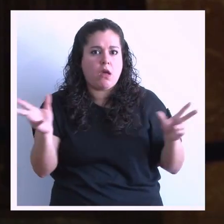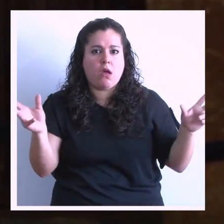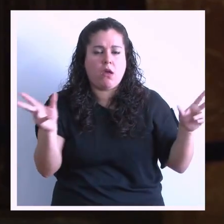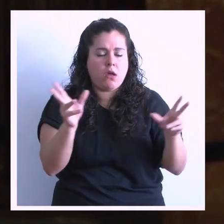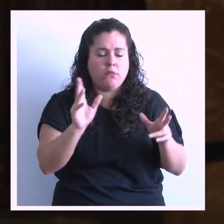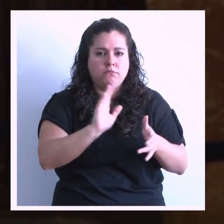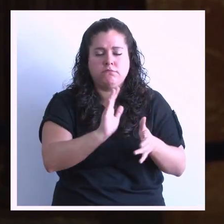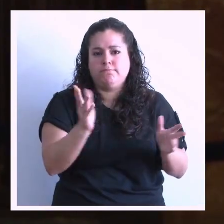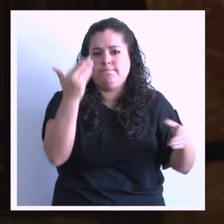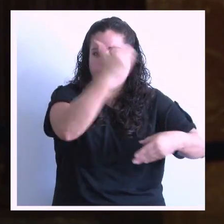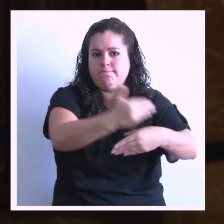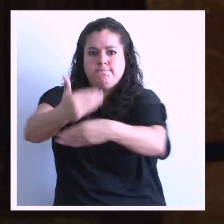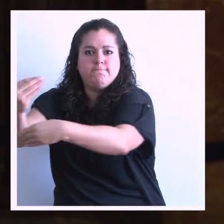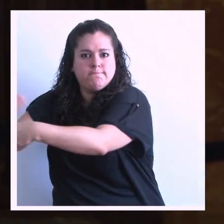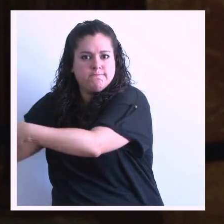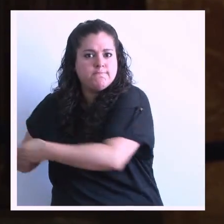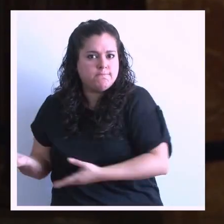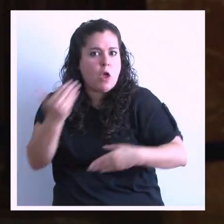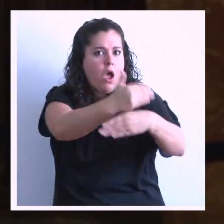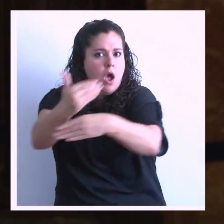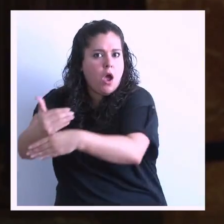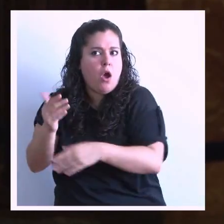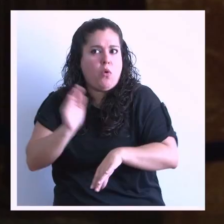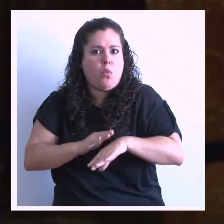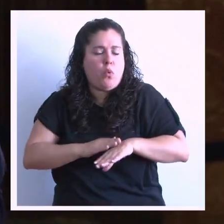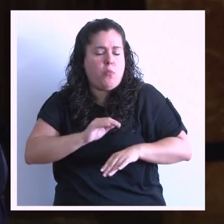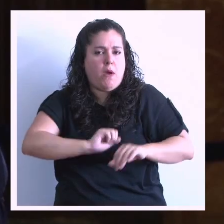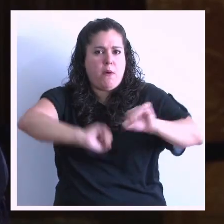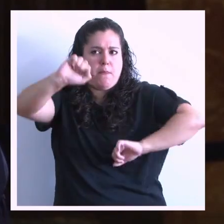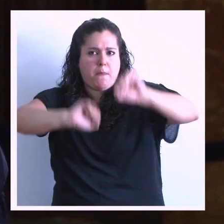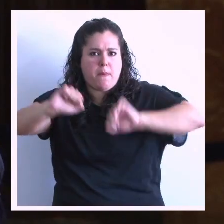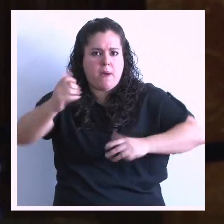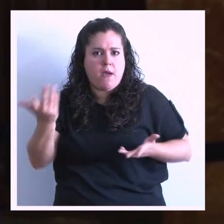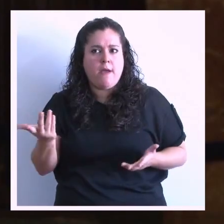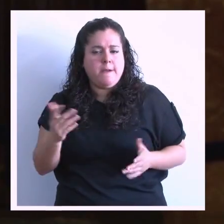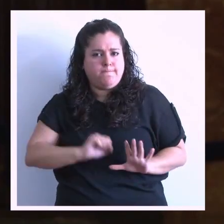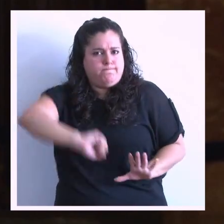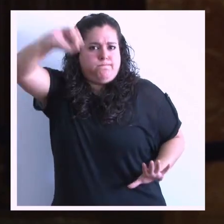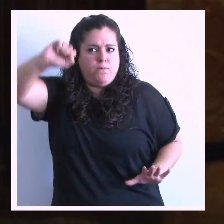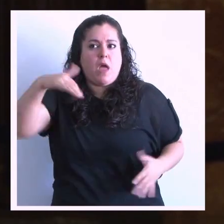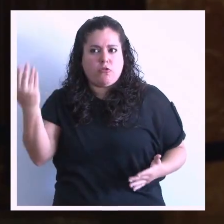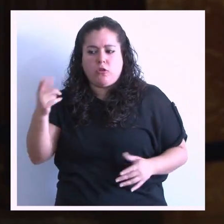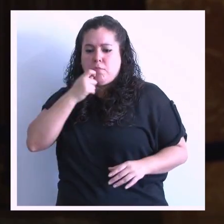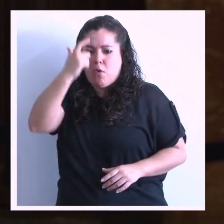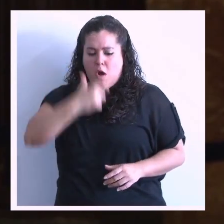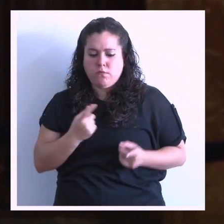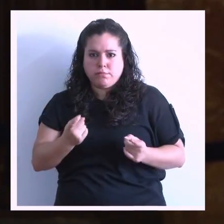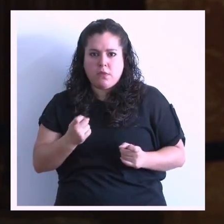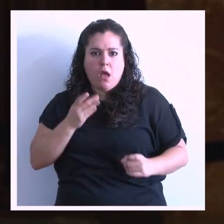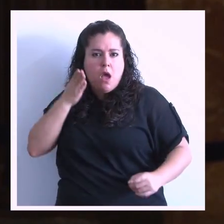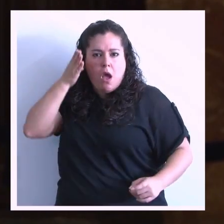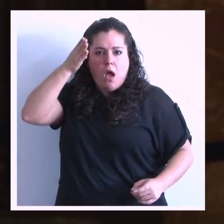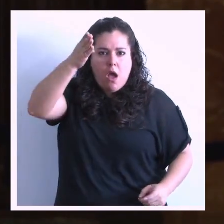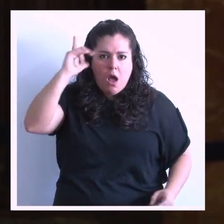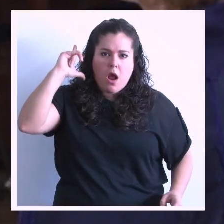ha propuesto la ampliación de la red de gas, que está muy bueno, digamos que es lo mejor para la población, va